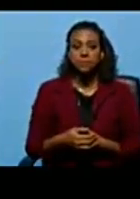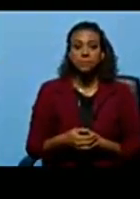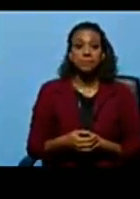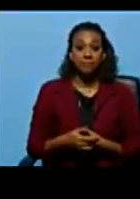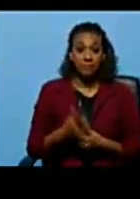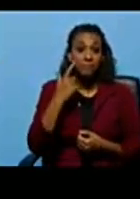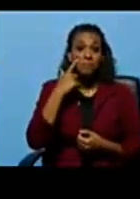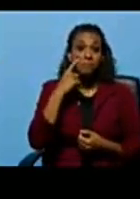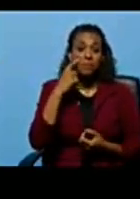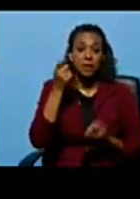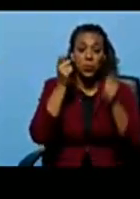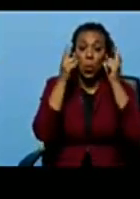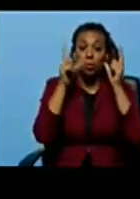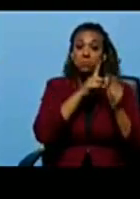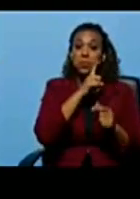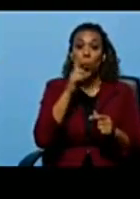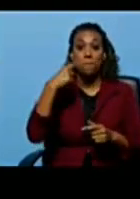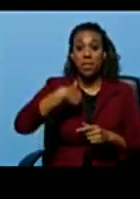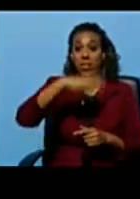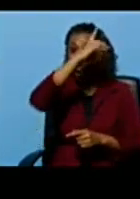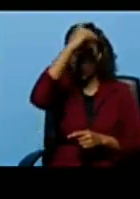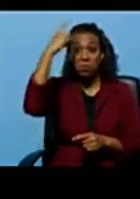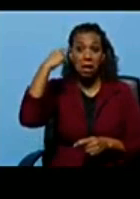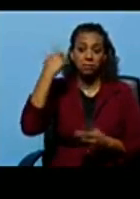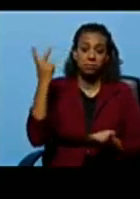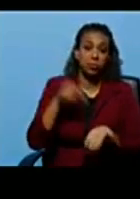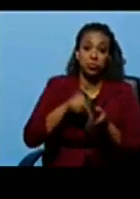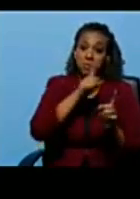Bueno, parezco yo aquí, ¿no?